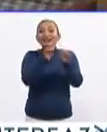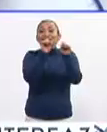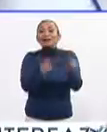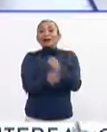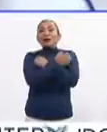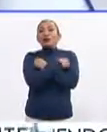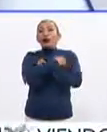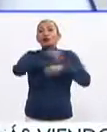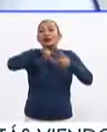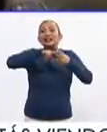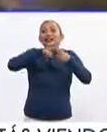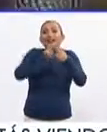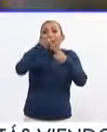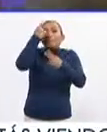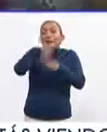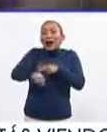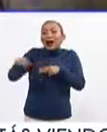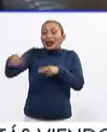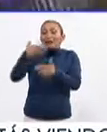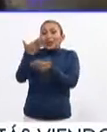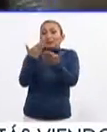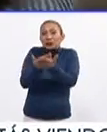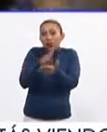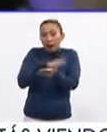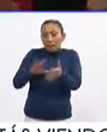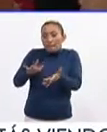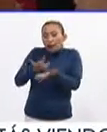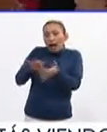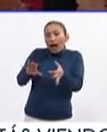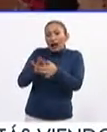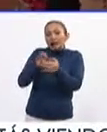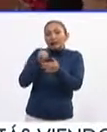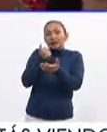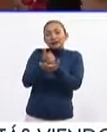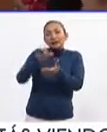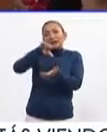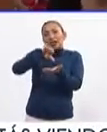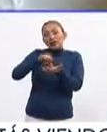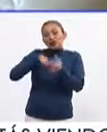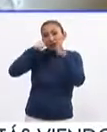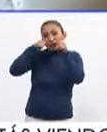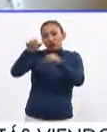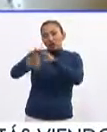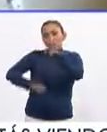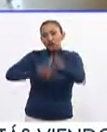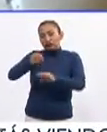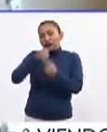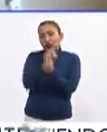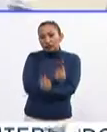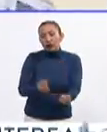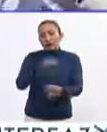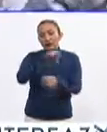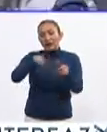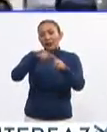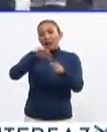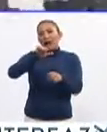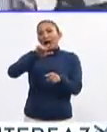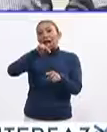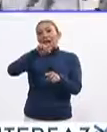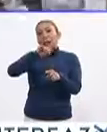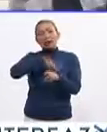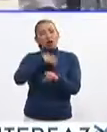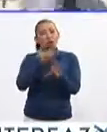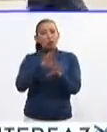de educación inicial para reforzar los servicios que ofrecen los centros de atención infantil en todas las alcaldías, los cuales